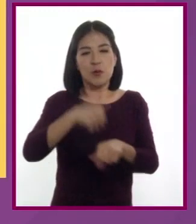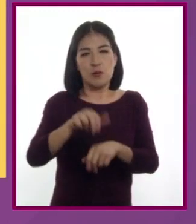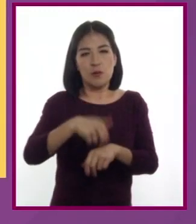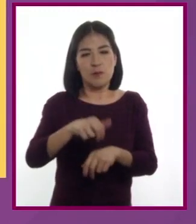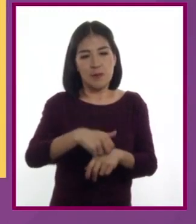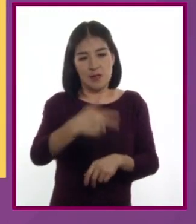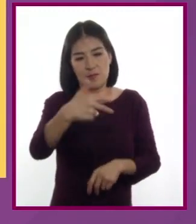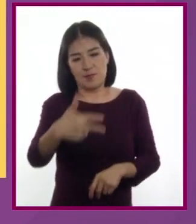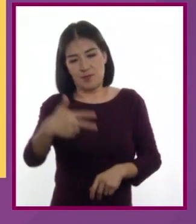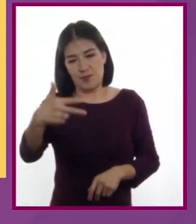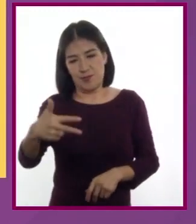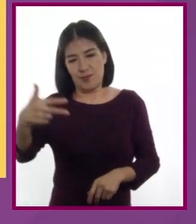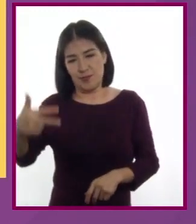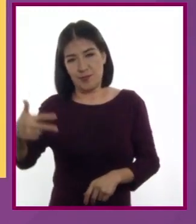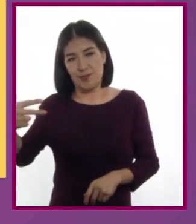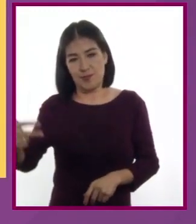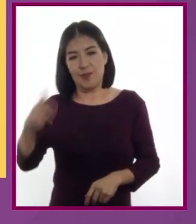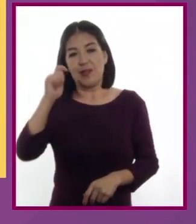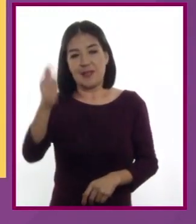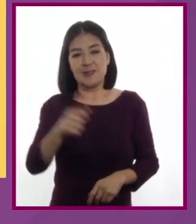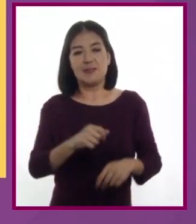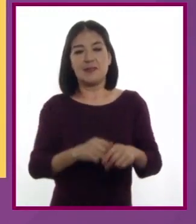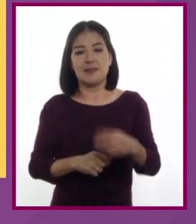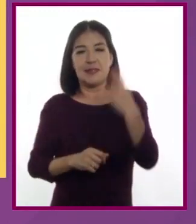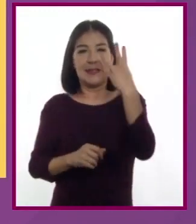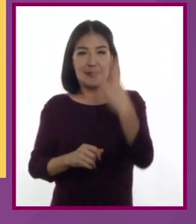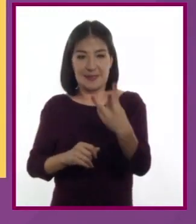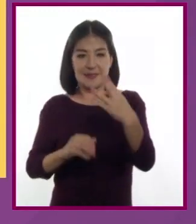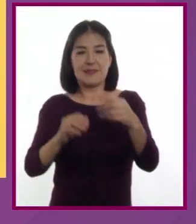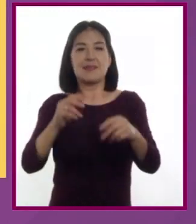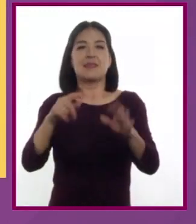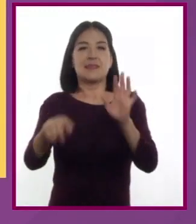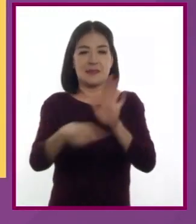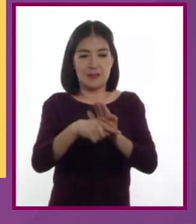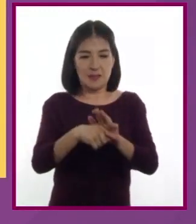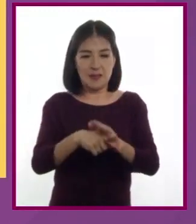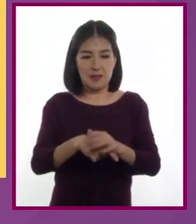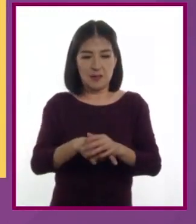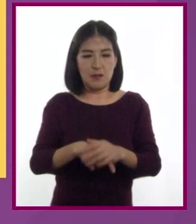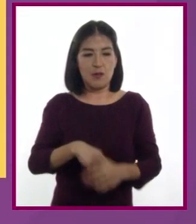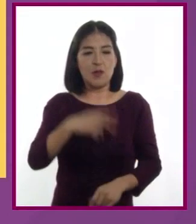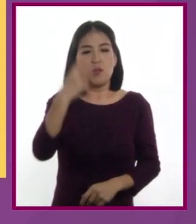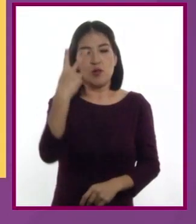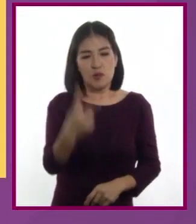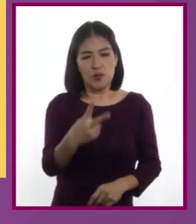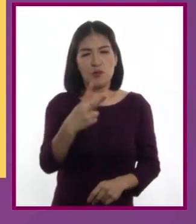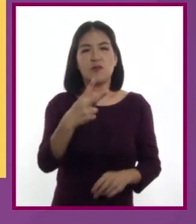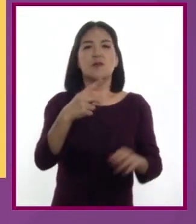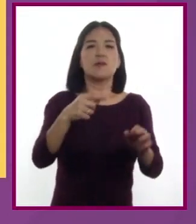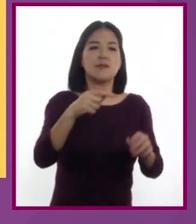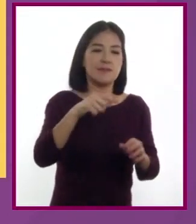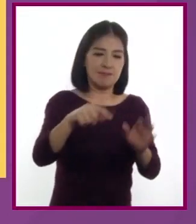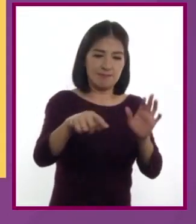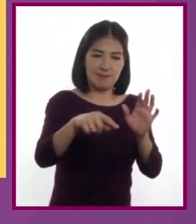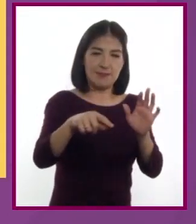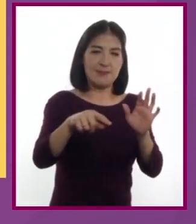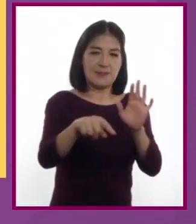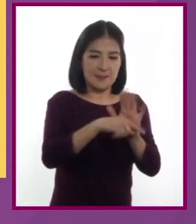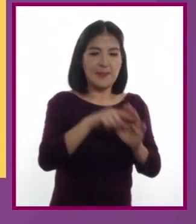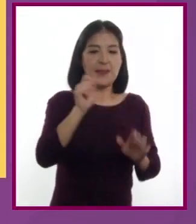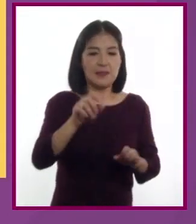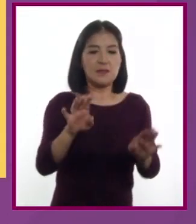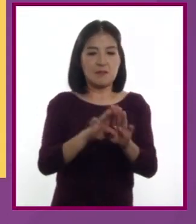es decir, 3 negativo. El segundo factor es 2 negativo porque el móvil se mueve de